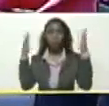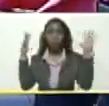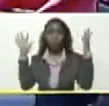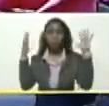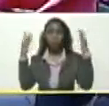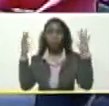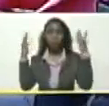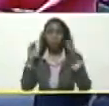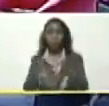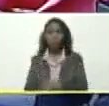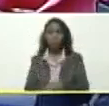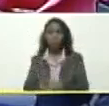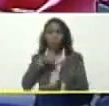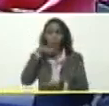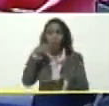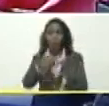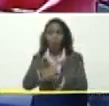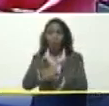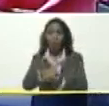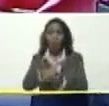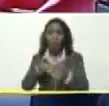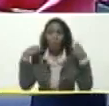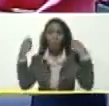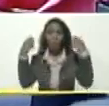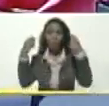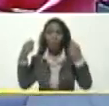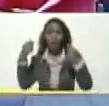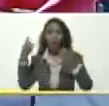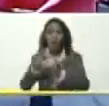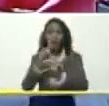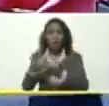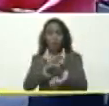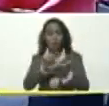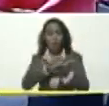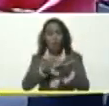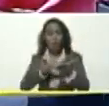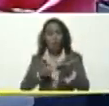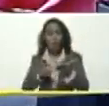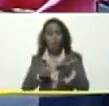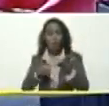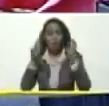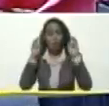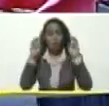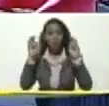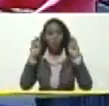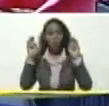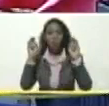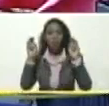En la mención, promoción del libro y la lectura. Categoría,